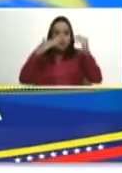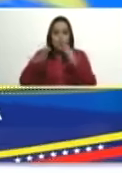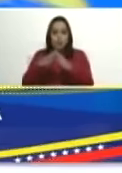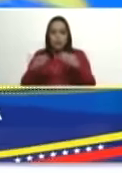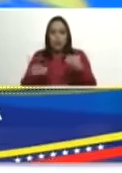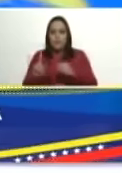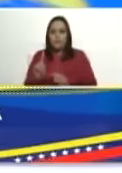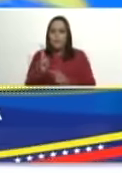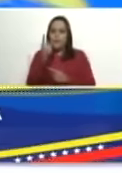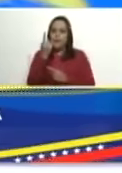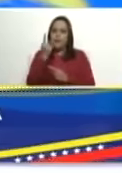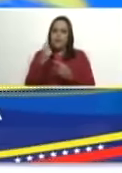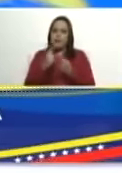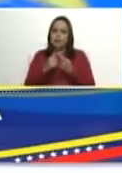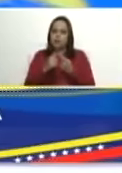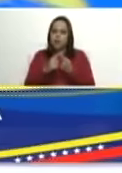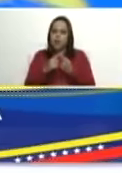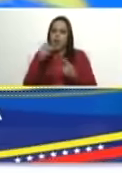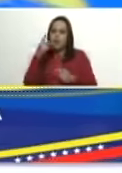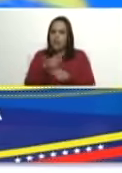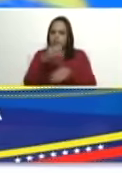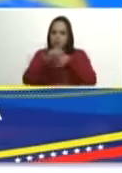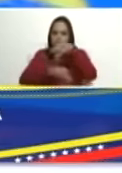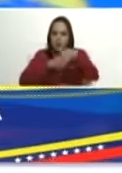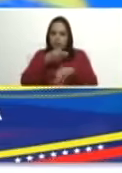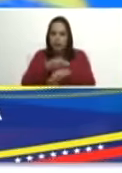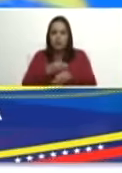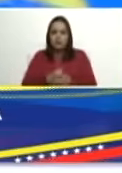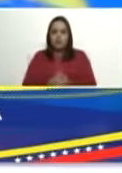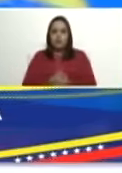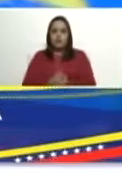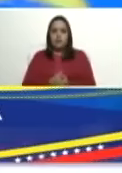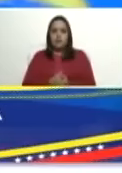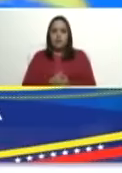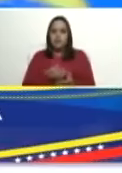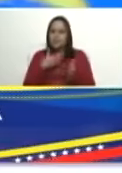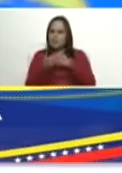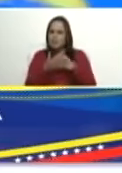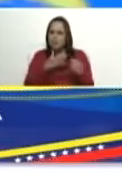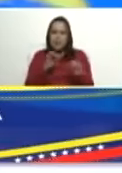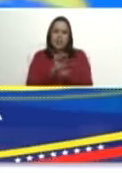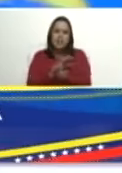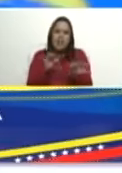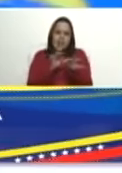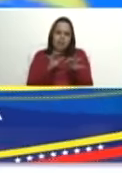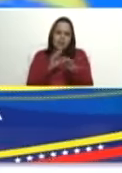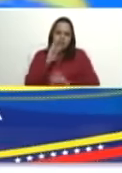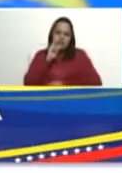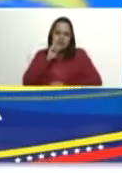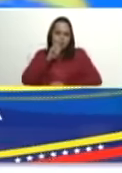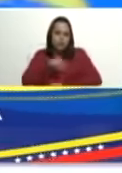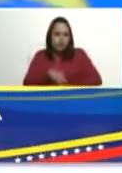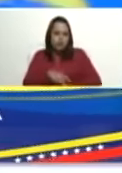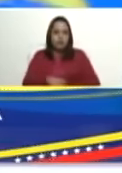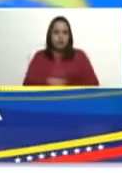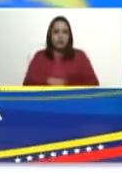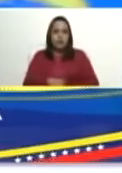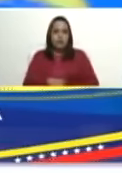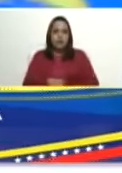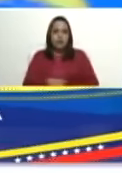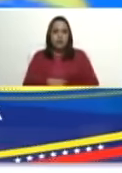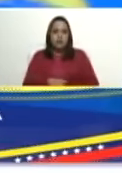Lo primero que hay que decir, sin ambages de ninguna naturaleza, sin